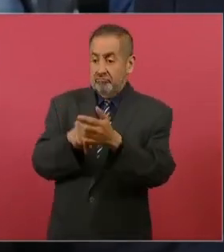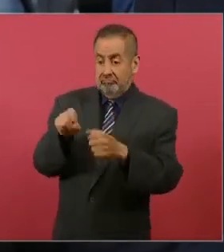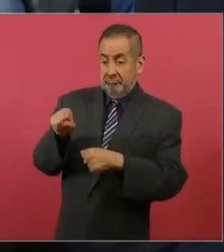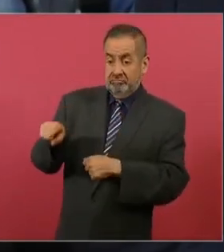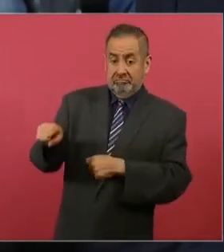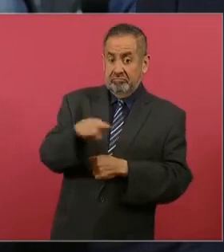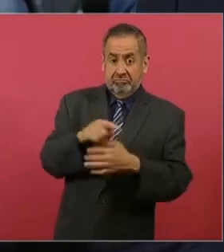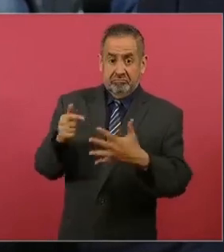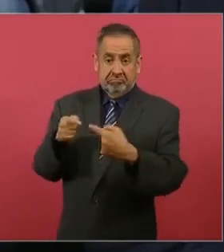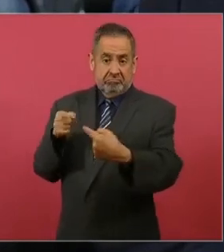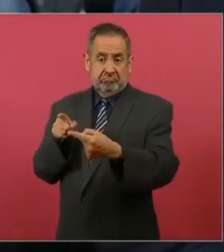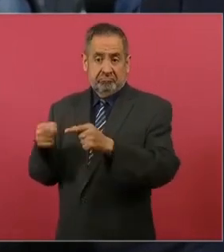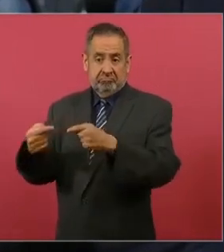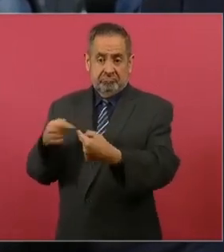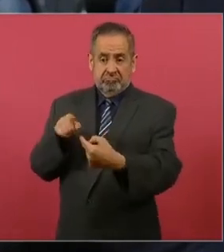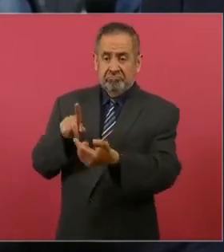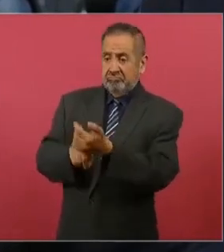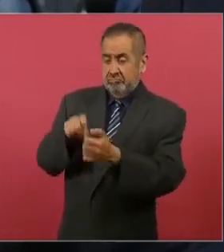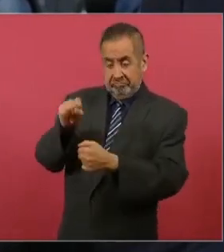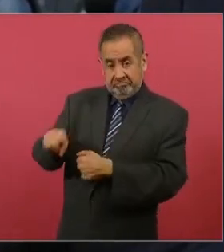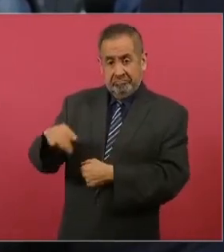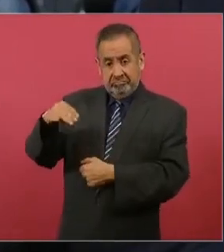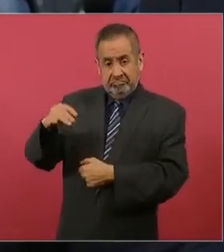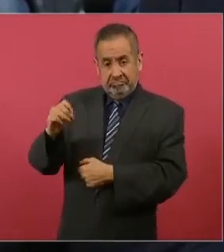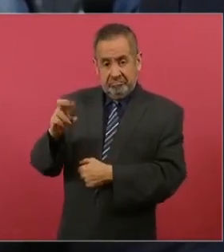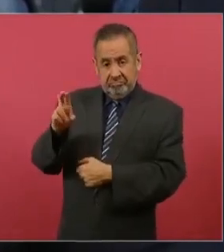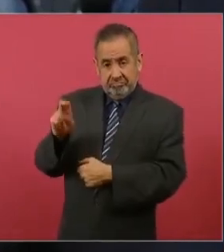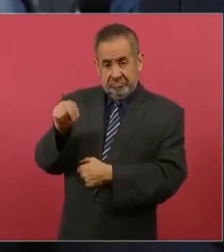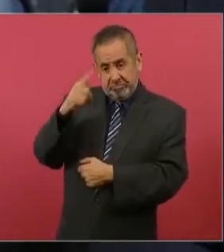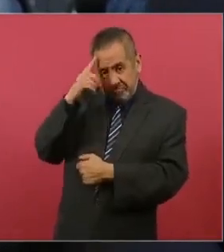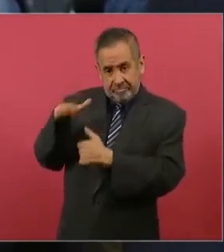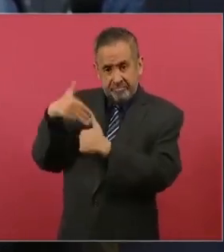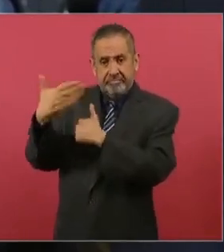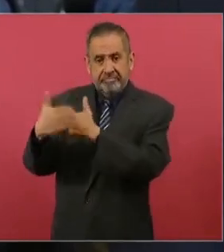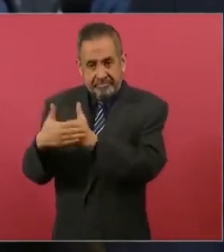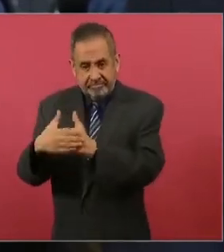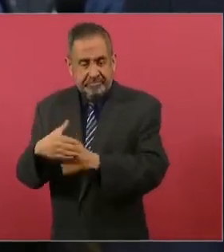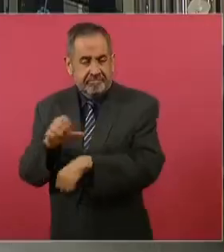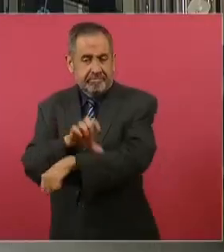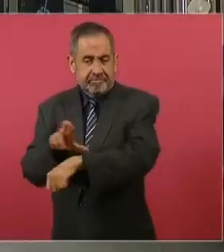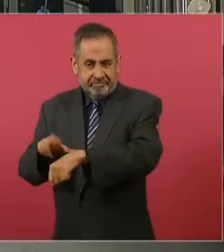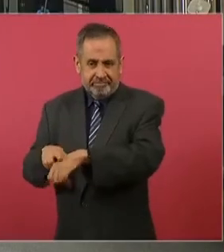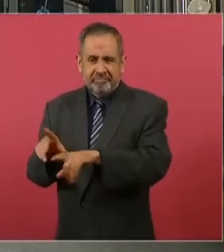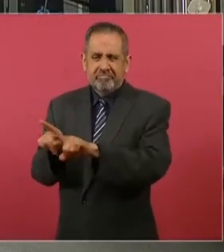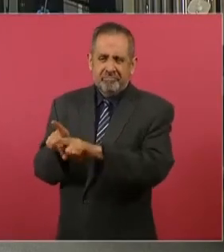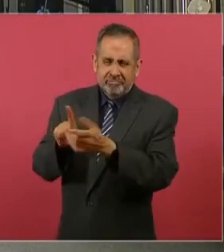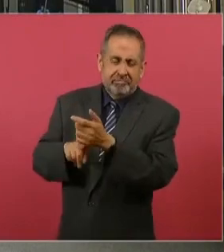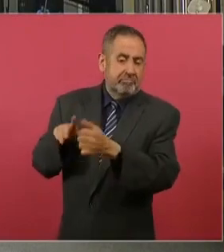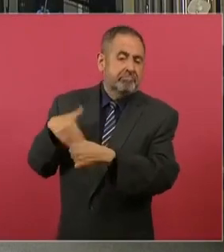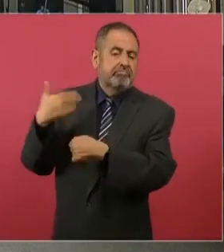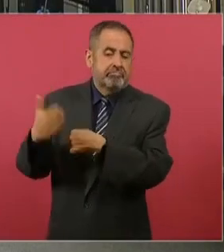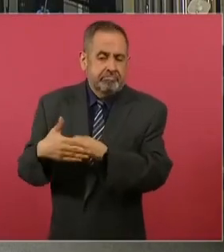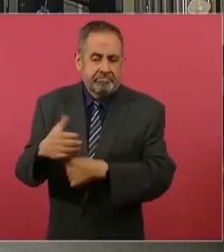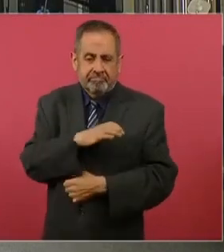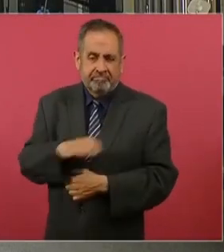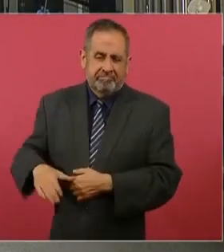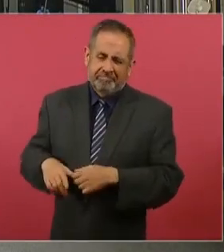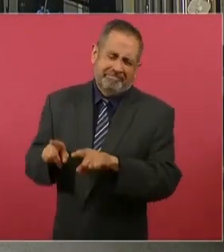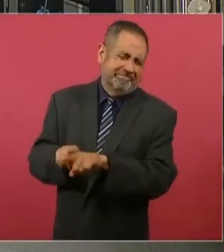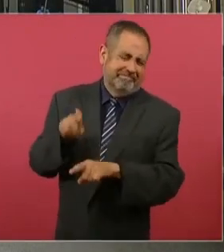propios aspirantes de Morena a la coordinación o tal vez también al tema de la candidatura